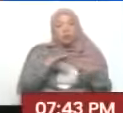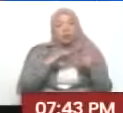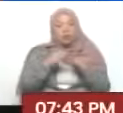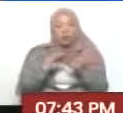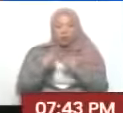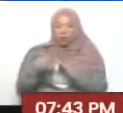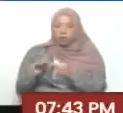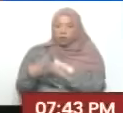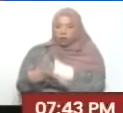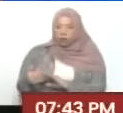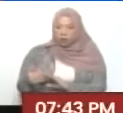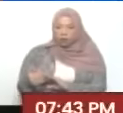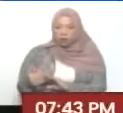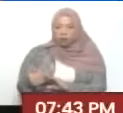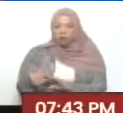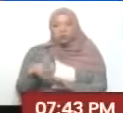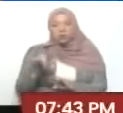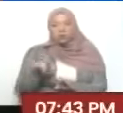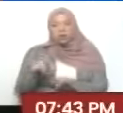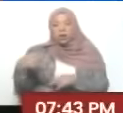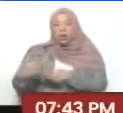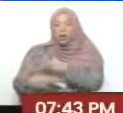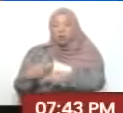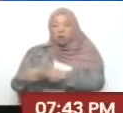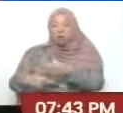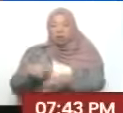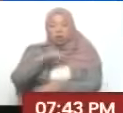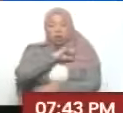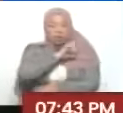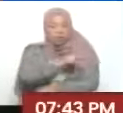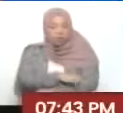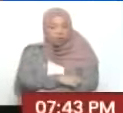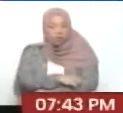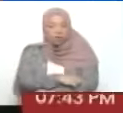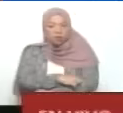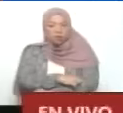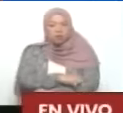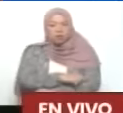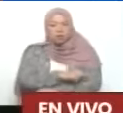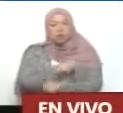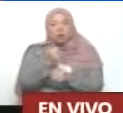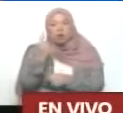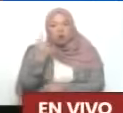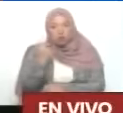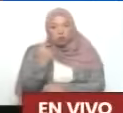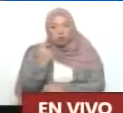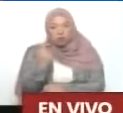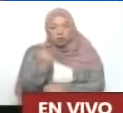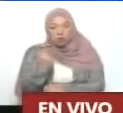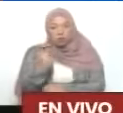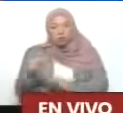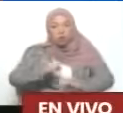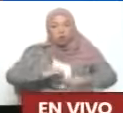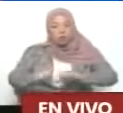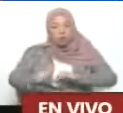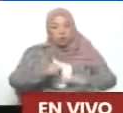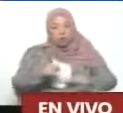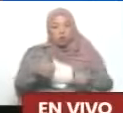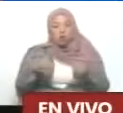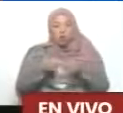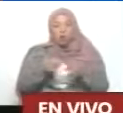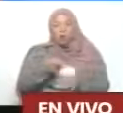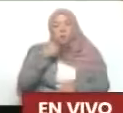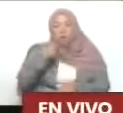A nivel de las fuerzas revolucionarias tenemos 11 movimientos y partidos